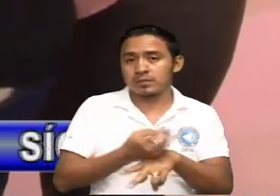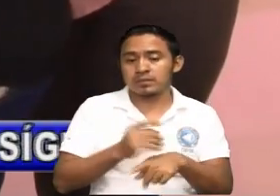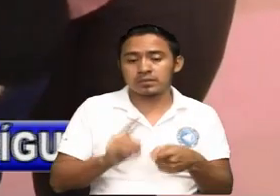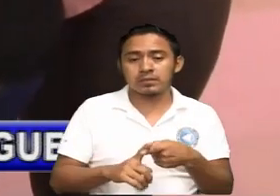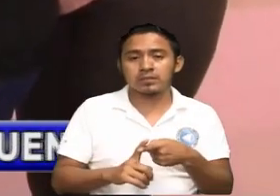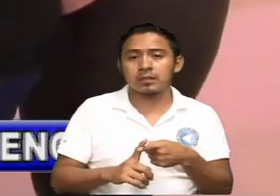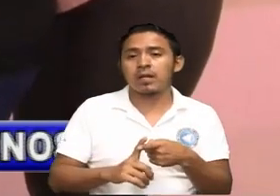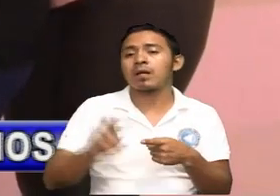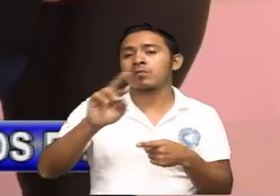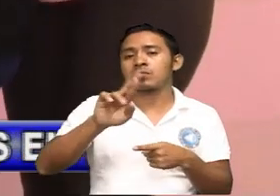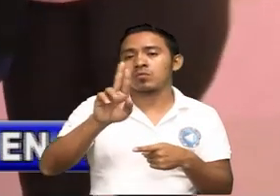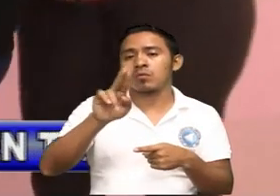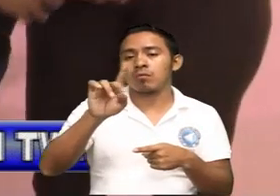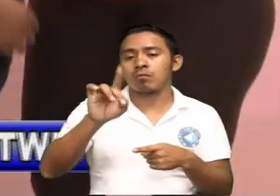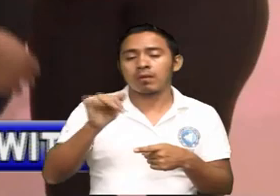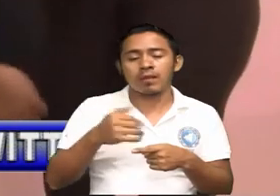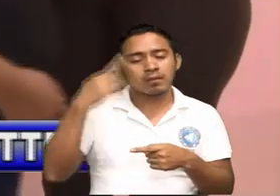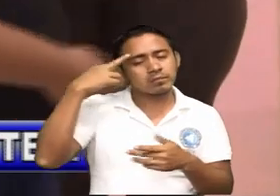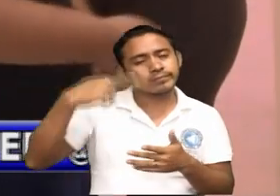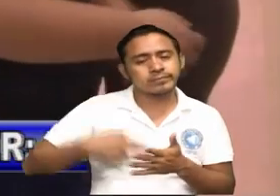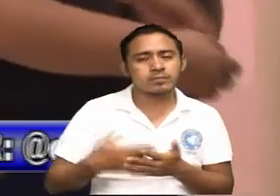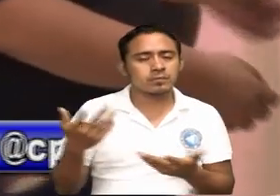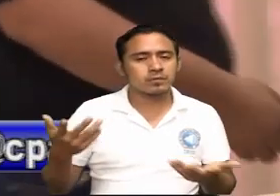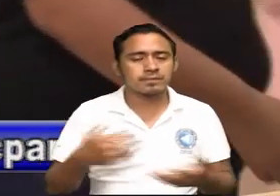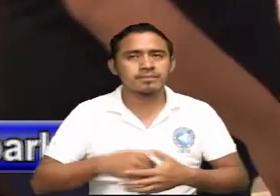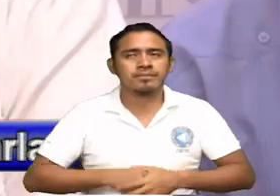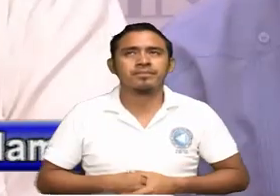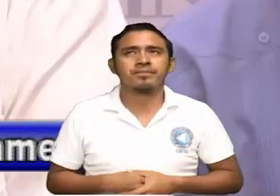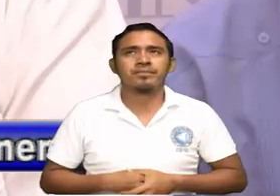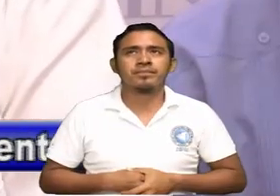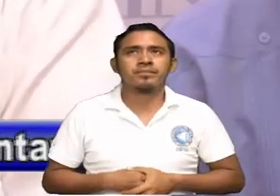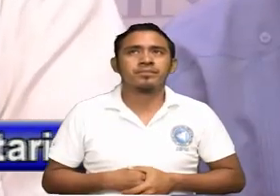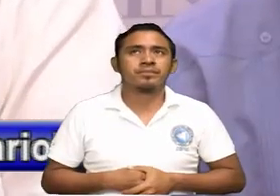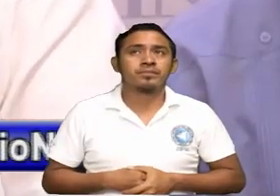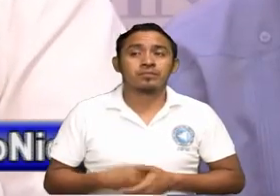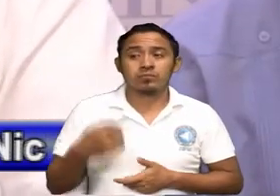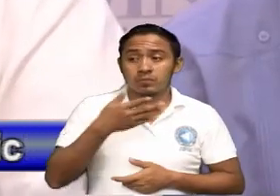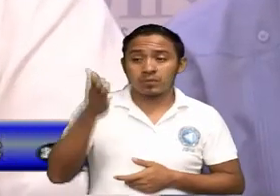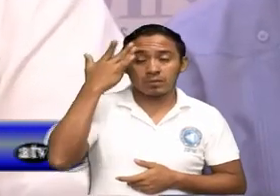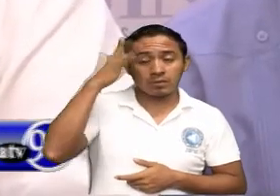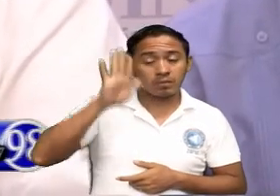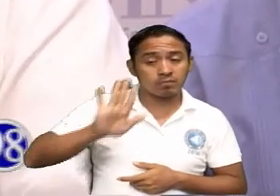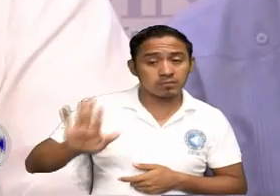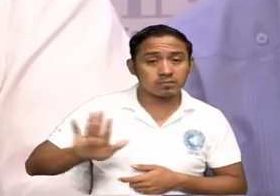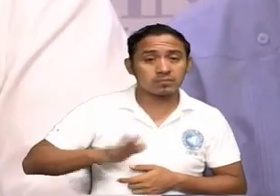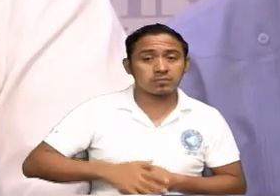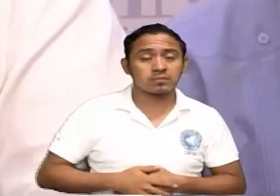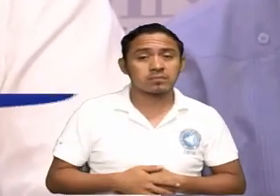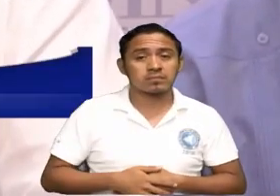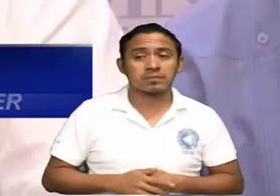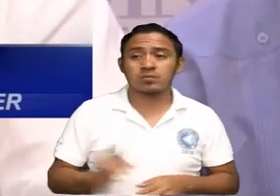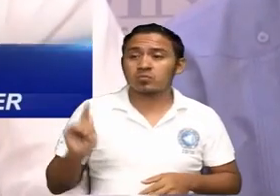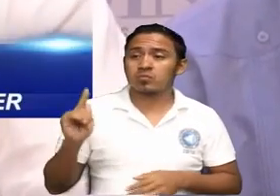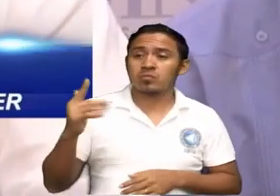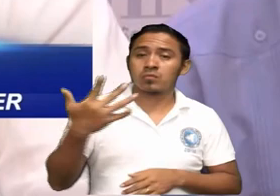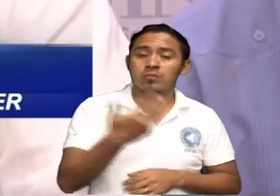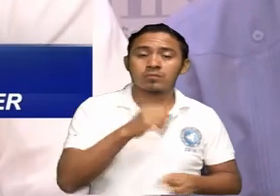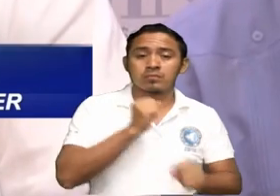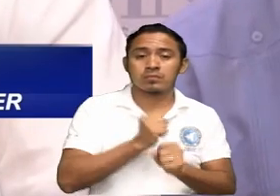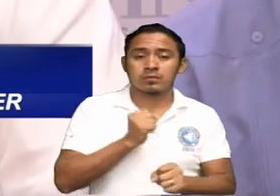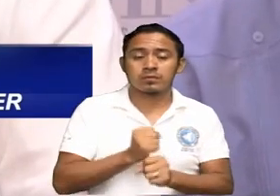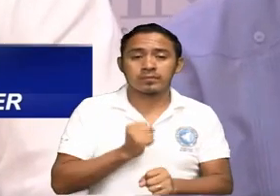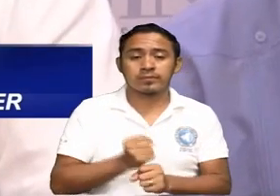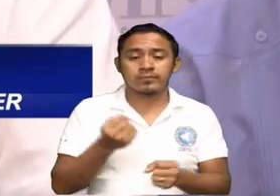Rueda, quien recordó el legado de Martínez. Ustedes deben de saber que todos los trabajadores de la alcaldía